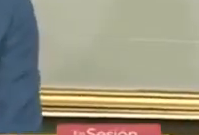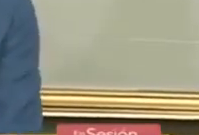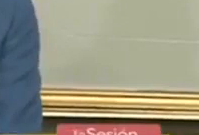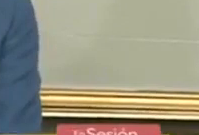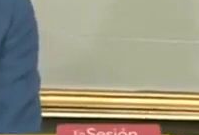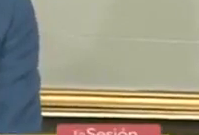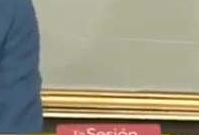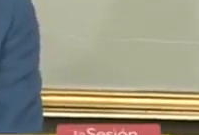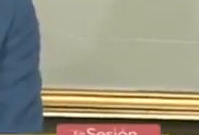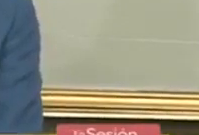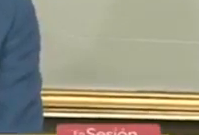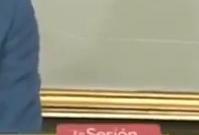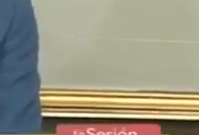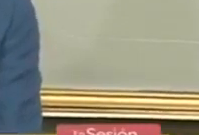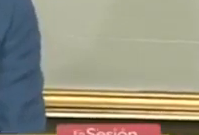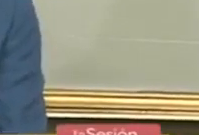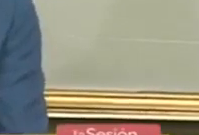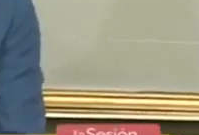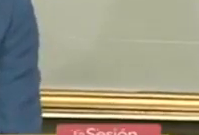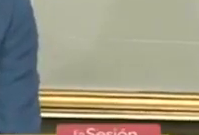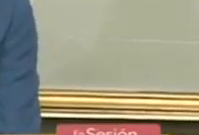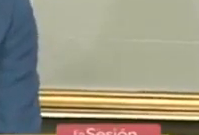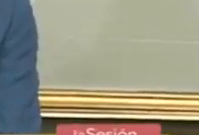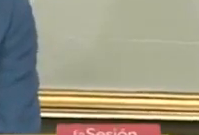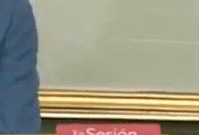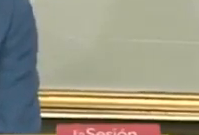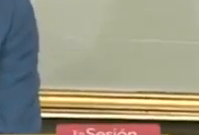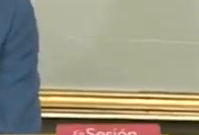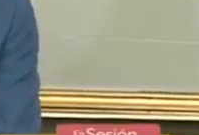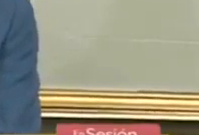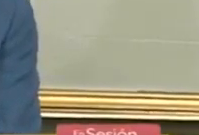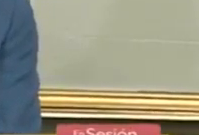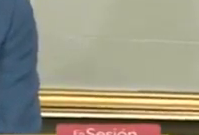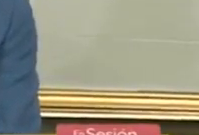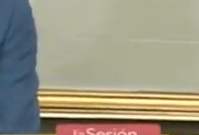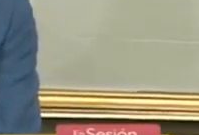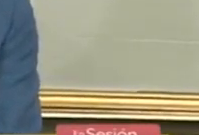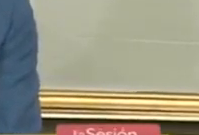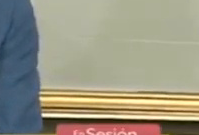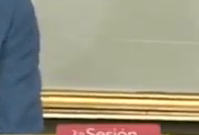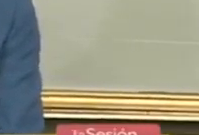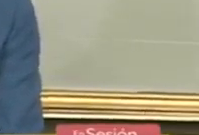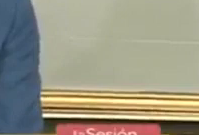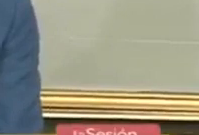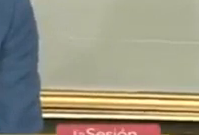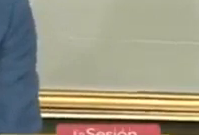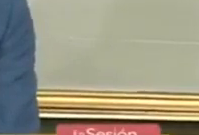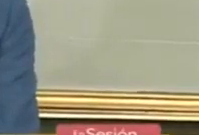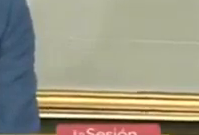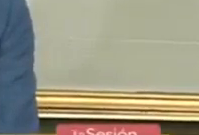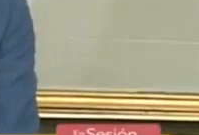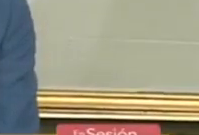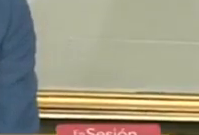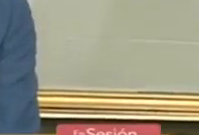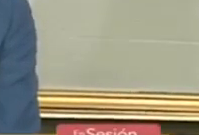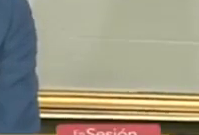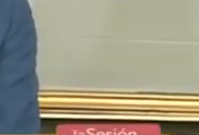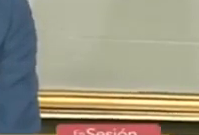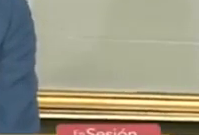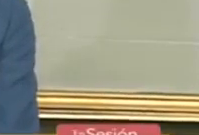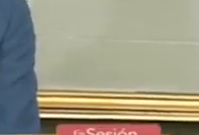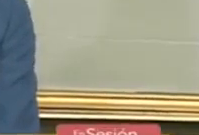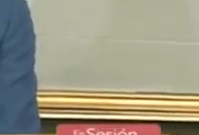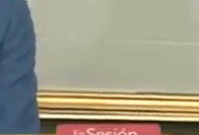Ciudadana subsecretaria, sírvase dar lectura al acta de la sesión ordinaria del día jueves